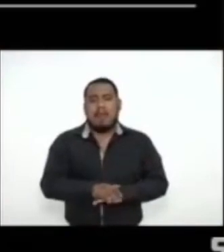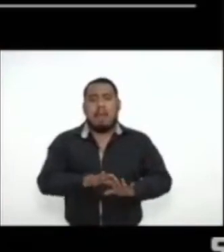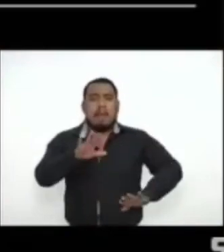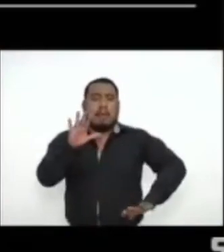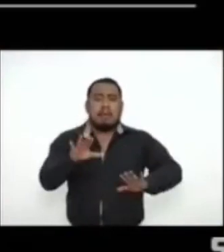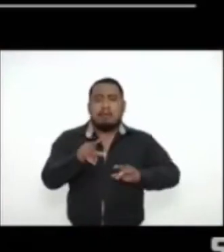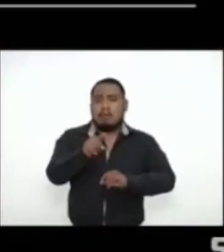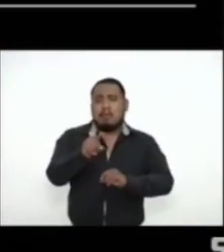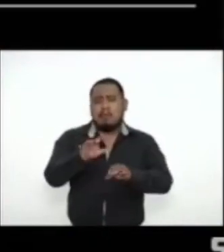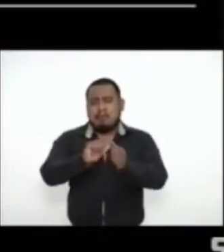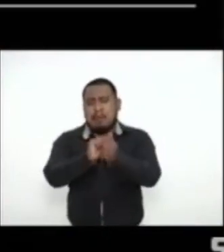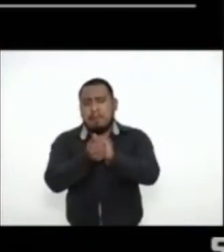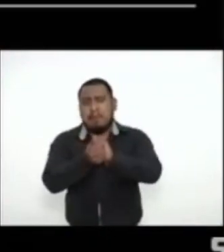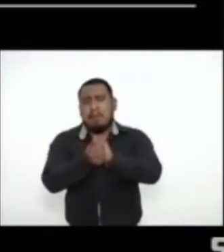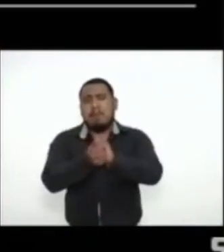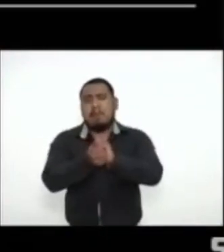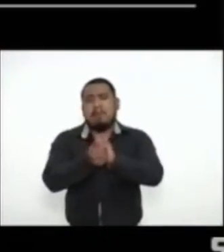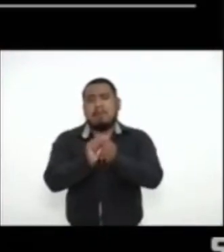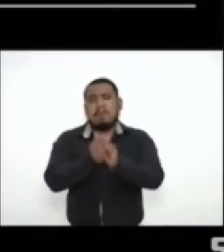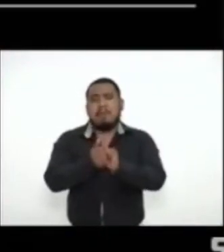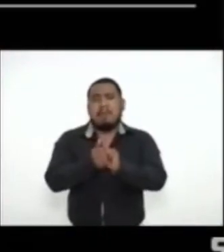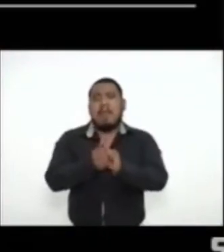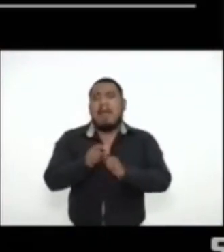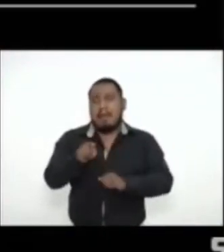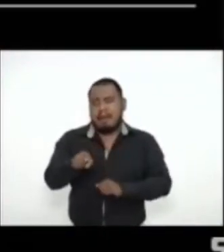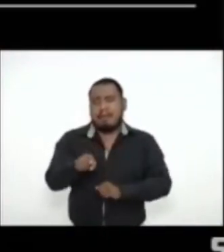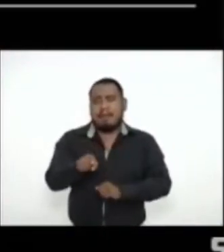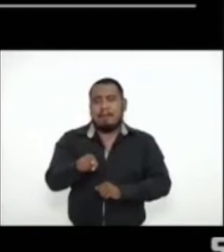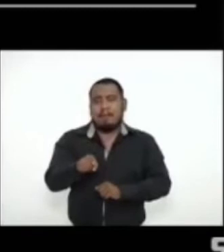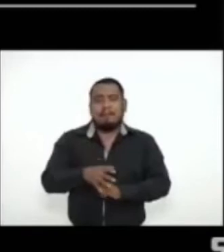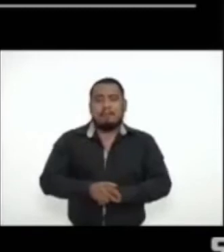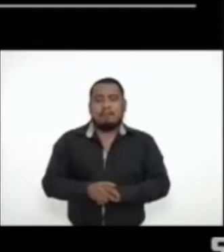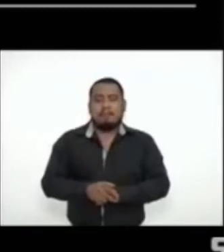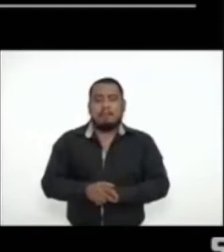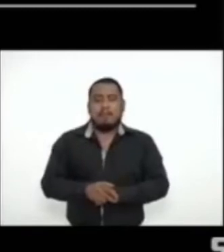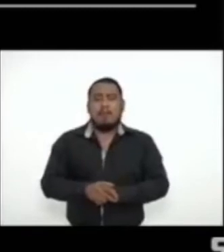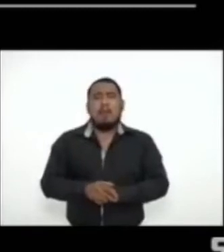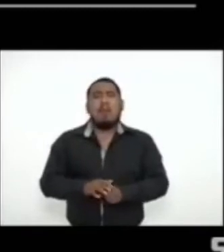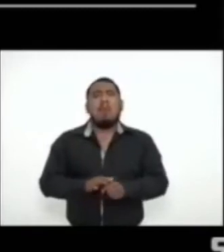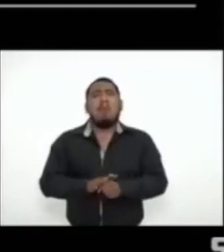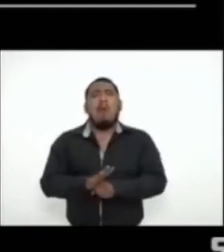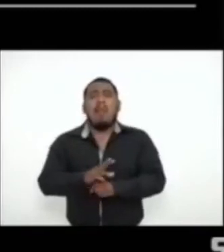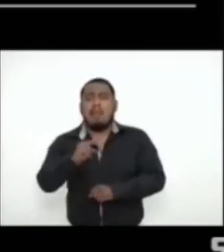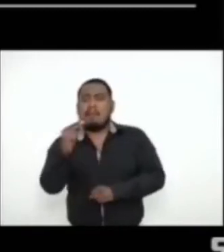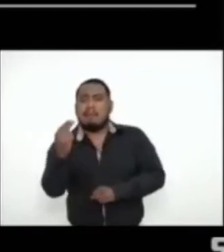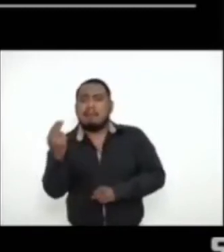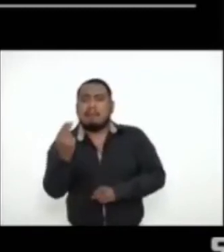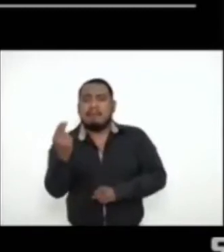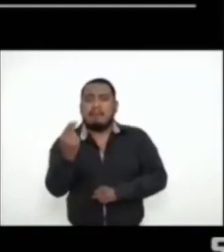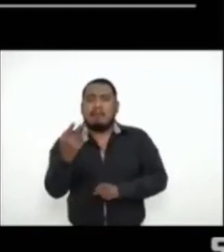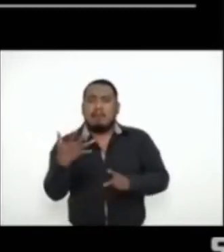cuando algo cambia, entonces preguntarme, ¿cuál era la necesidad que había detrás de